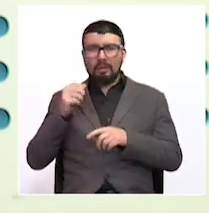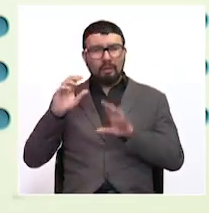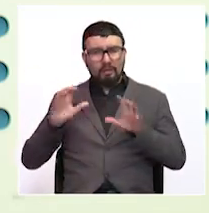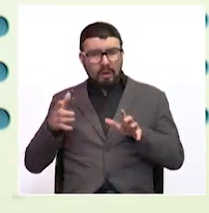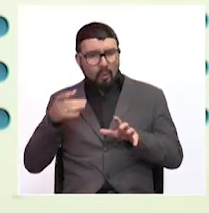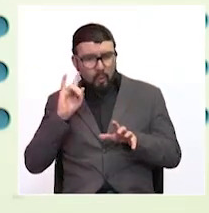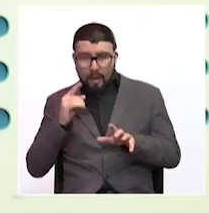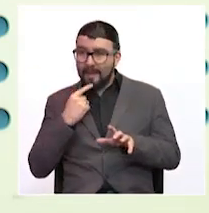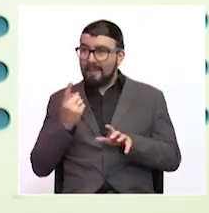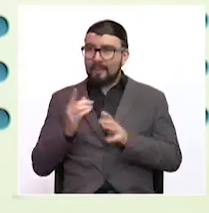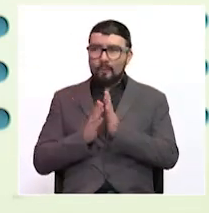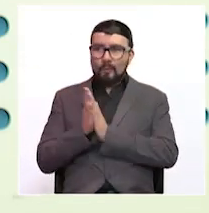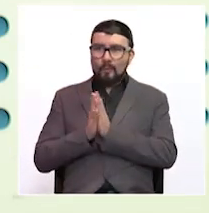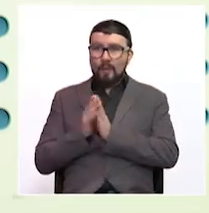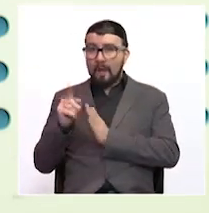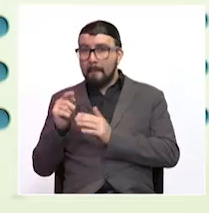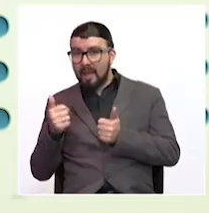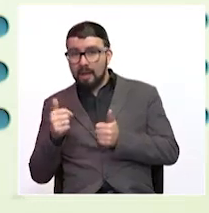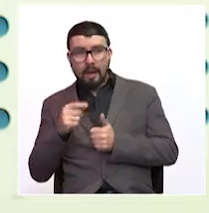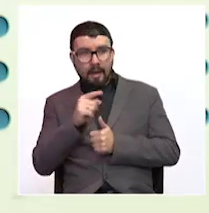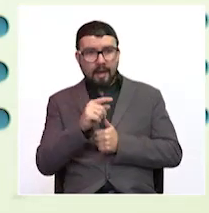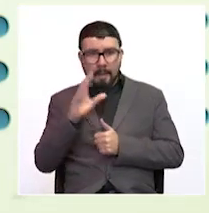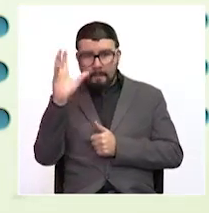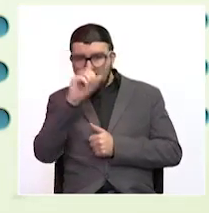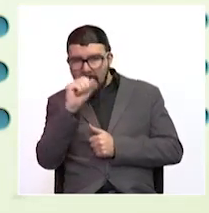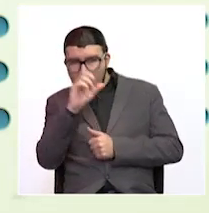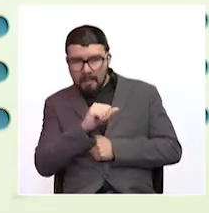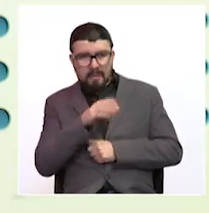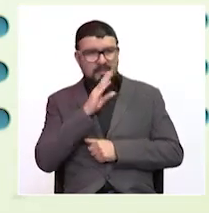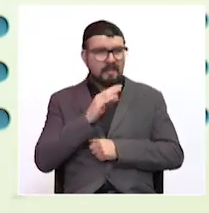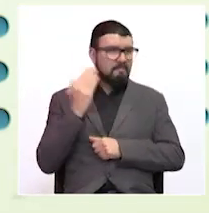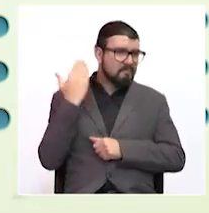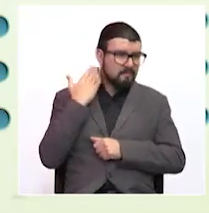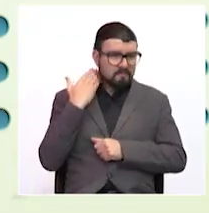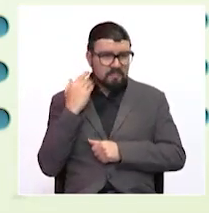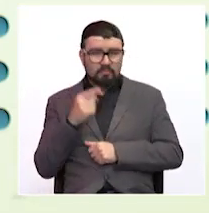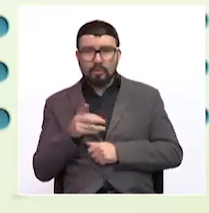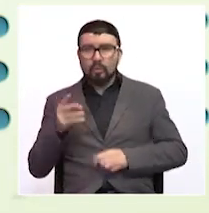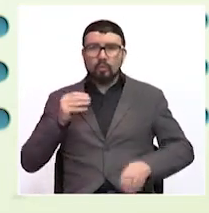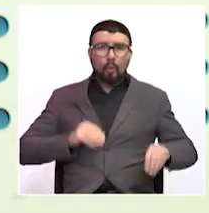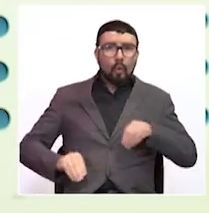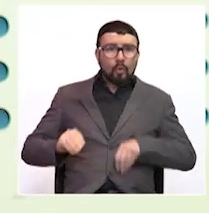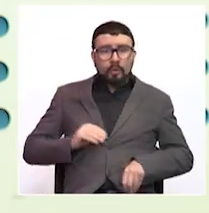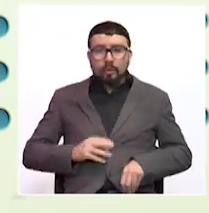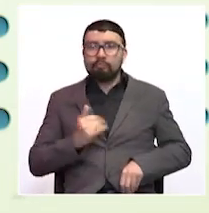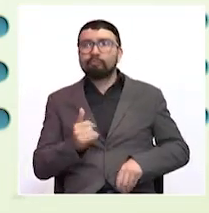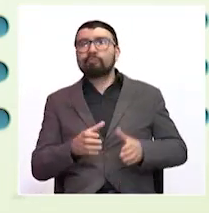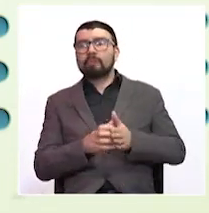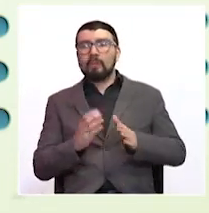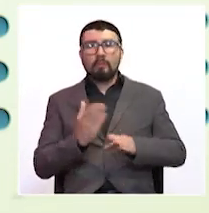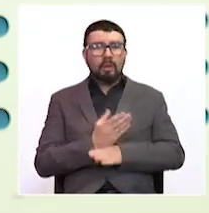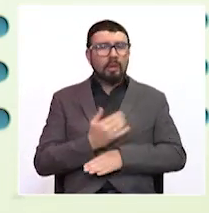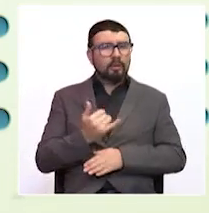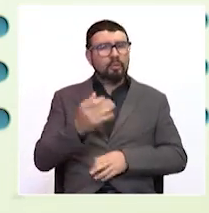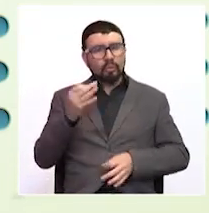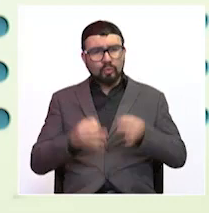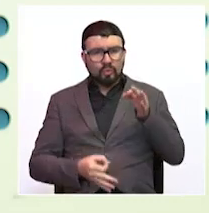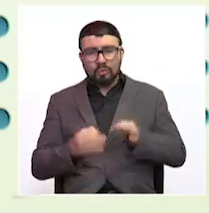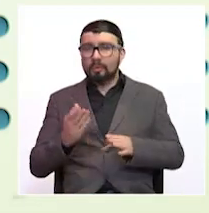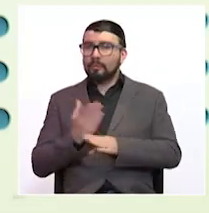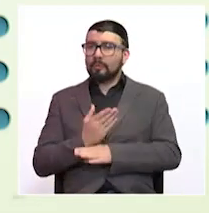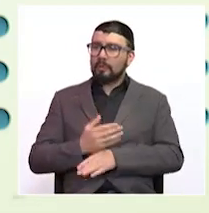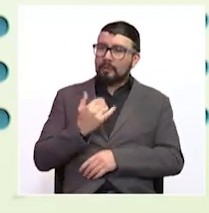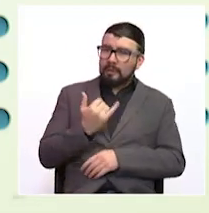esas ollas podridas lamentablemente la corrupción en la justicia y la corrupción a